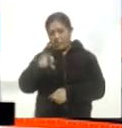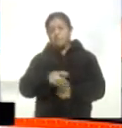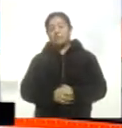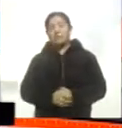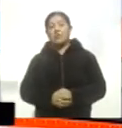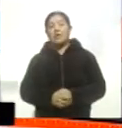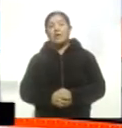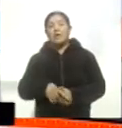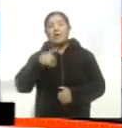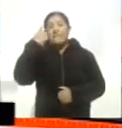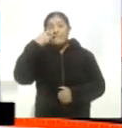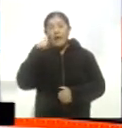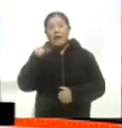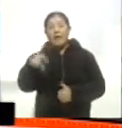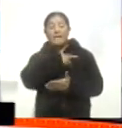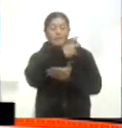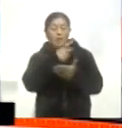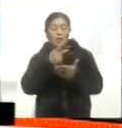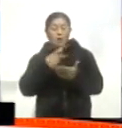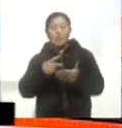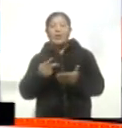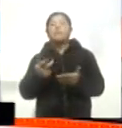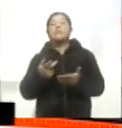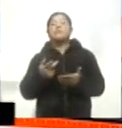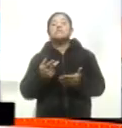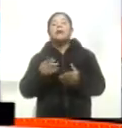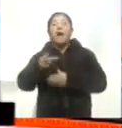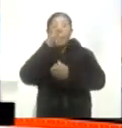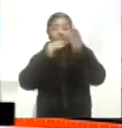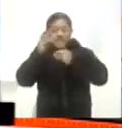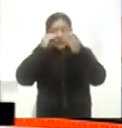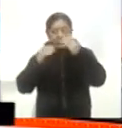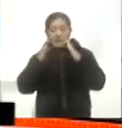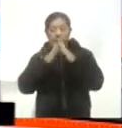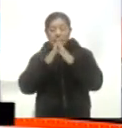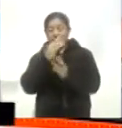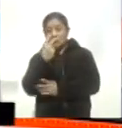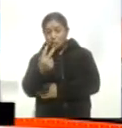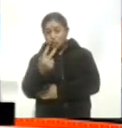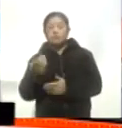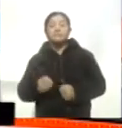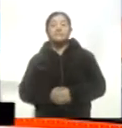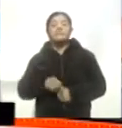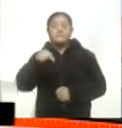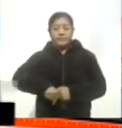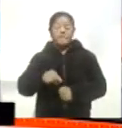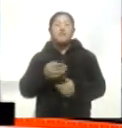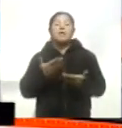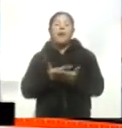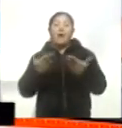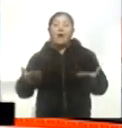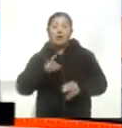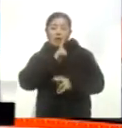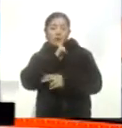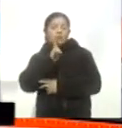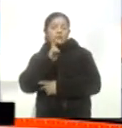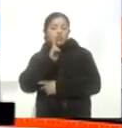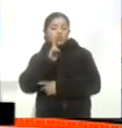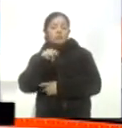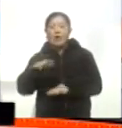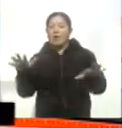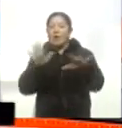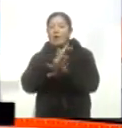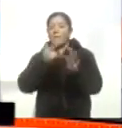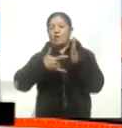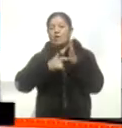dar paso a la programación del programa Aprende en Casa 2, Ahora Noticias se cambia cambia de horario. A partir de